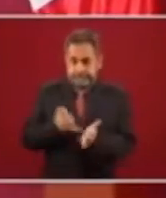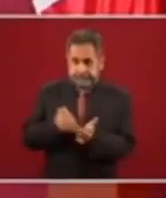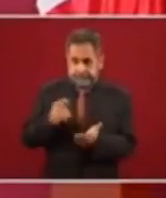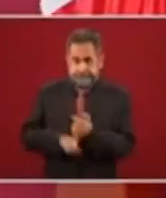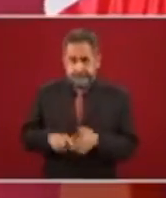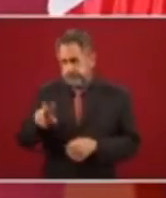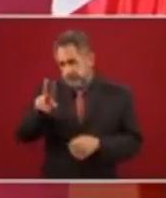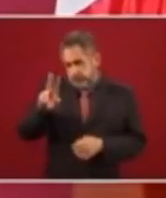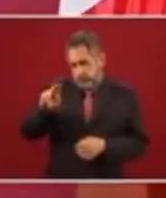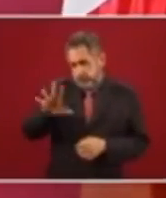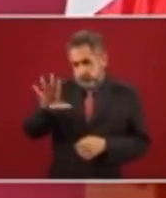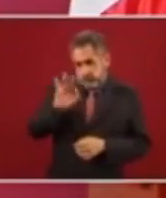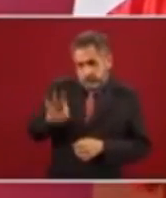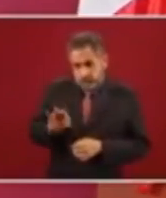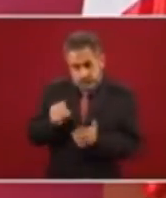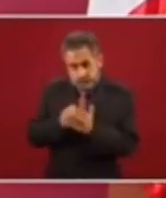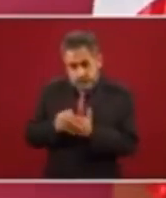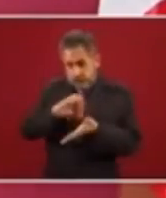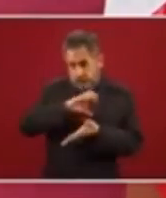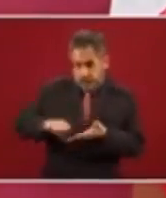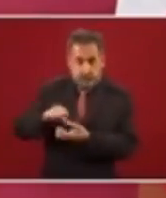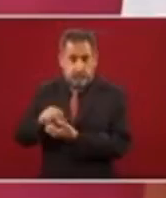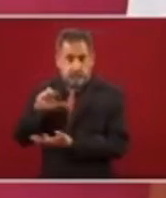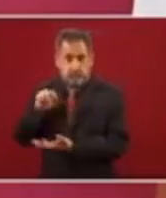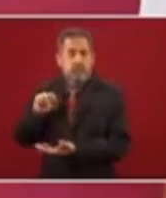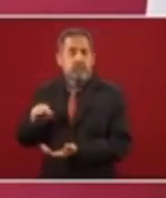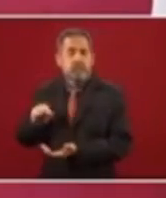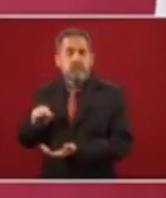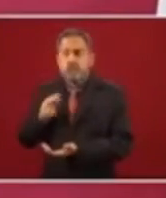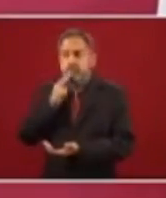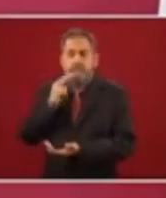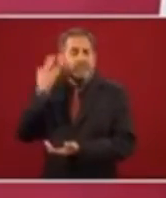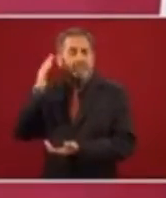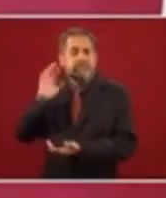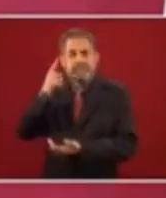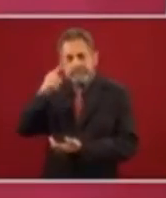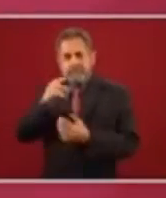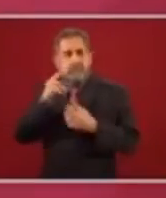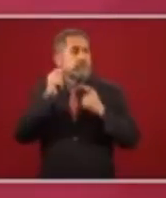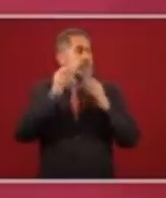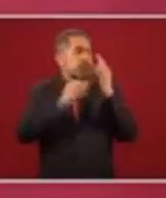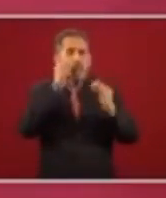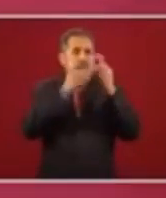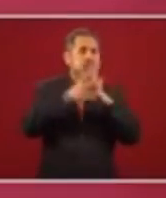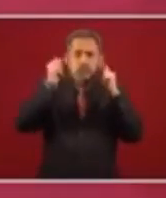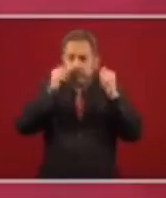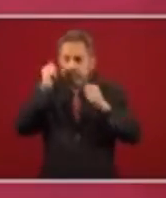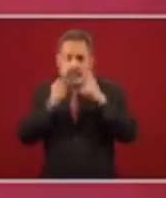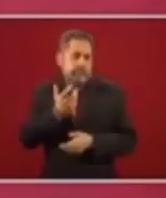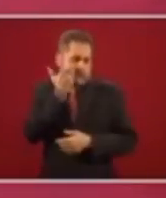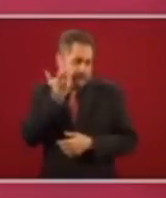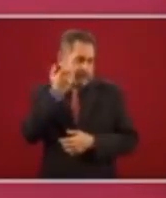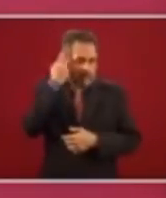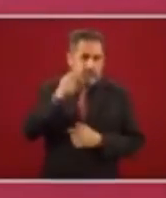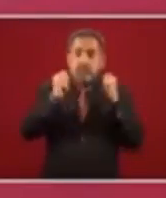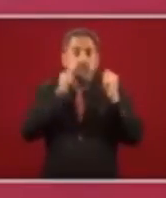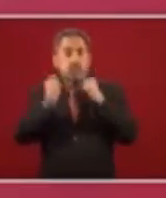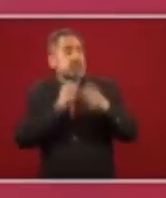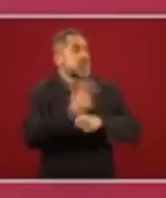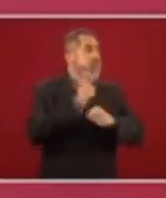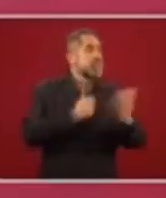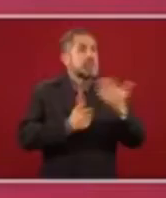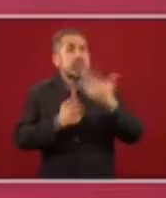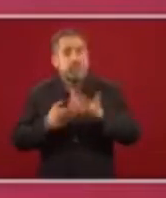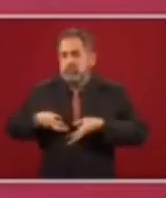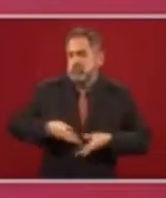en un 85% aproximadamente, se utilizaba para el fomento turístico, o supuestamente para el fomento